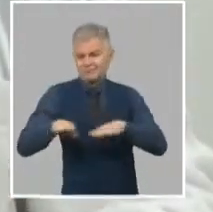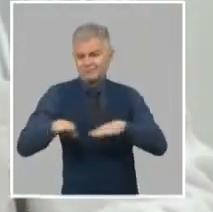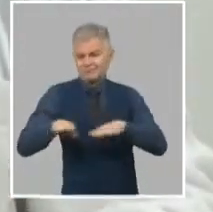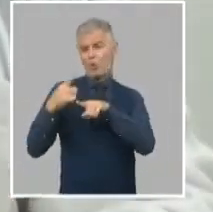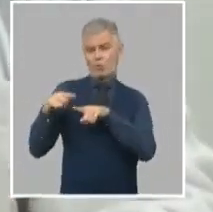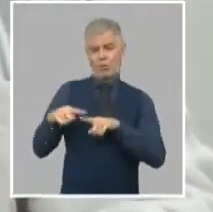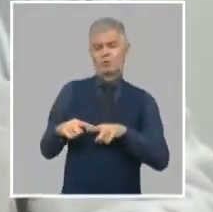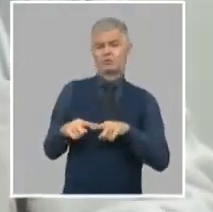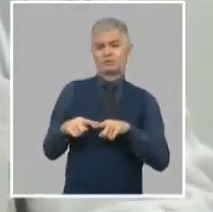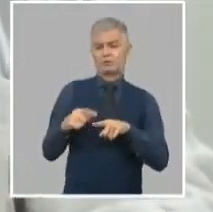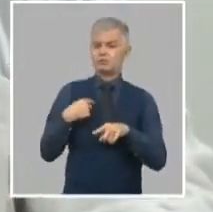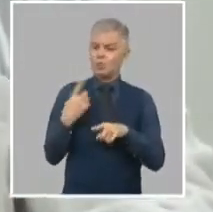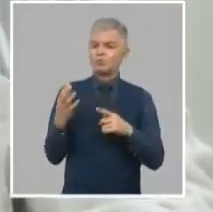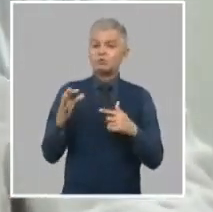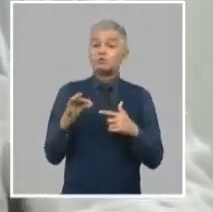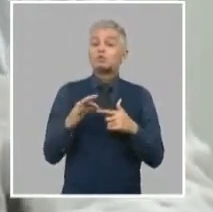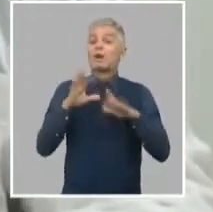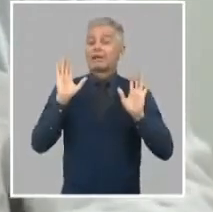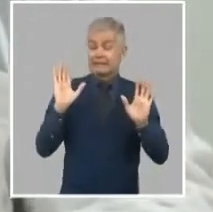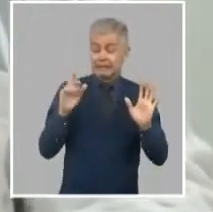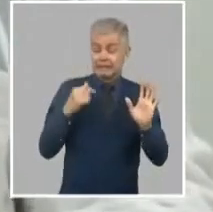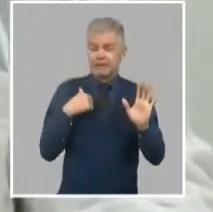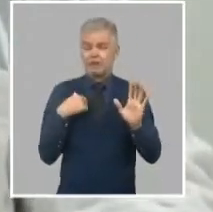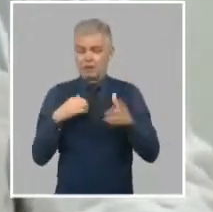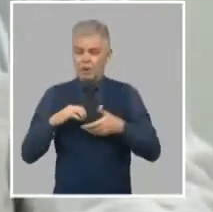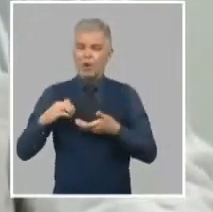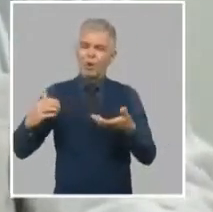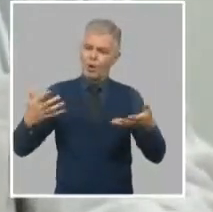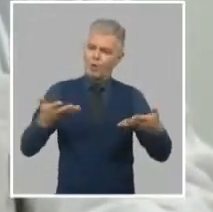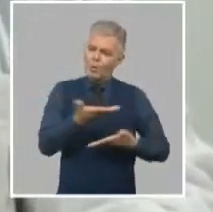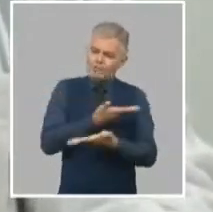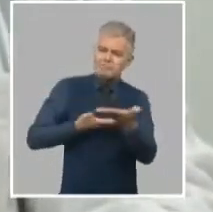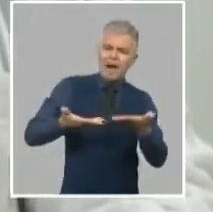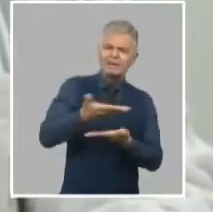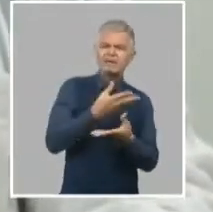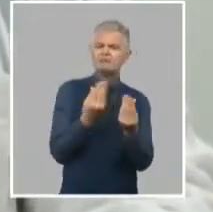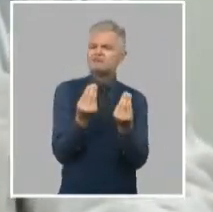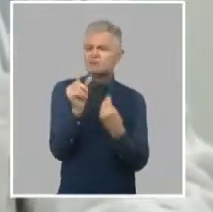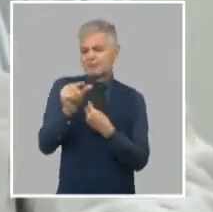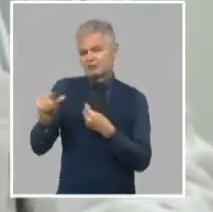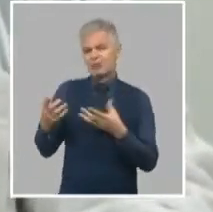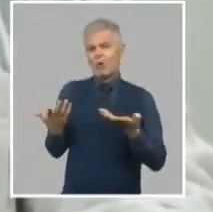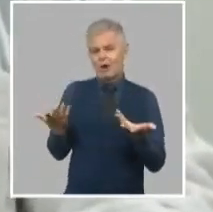suerte de haber podido compartir con muchos compañeros valiosos